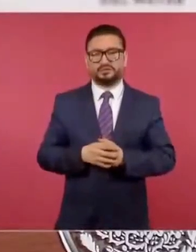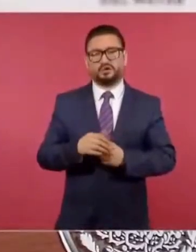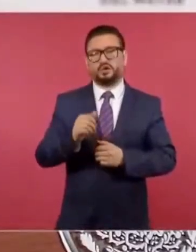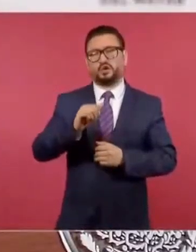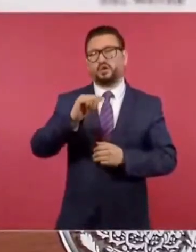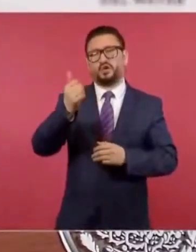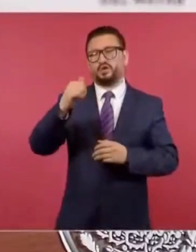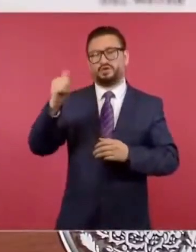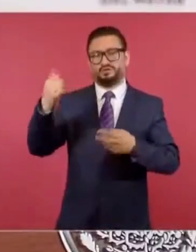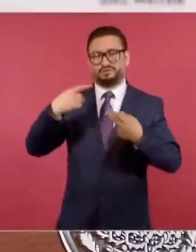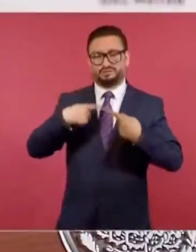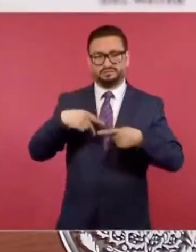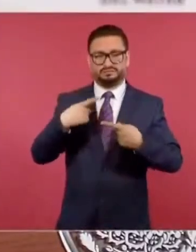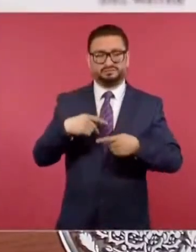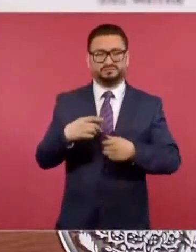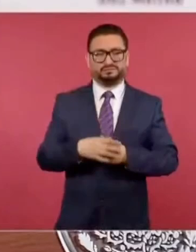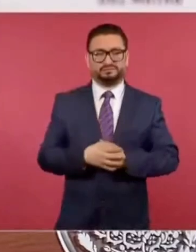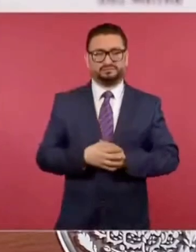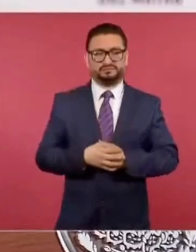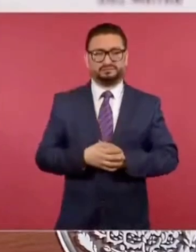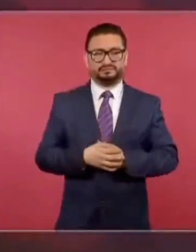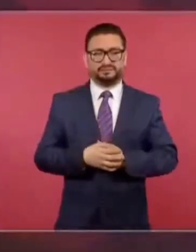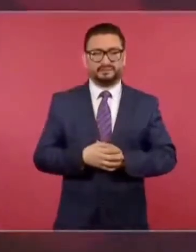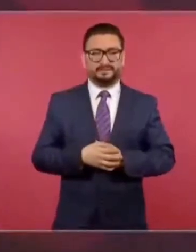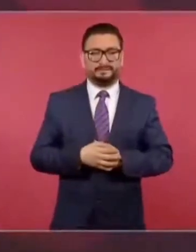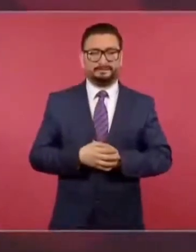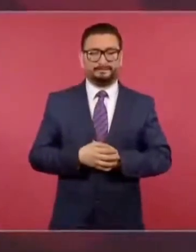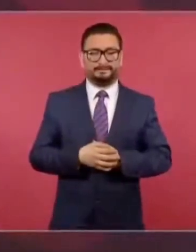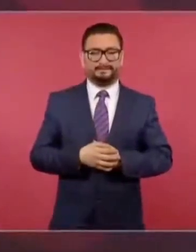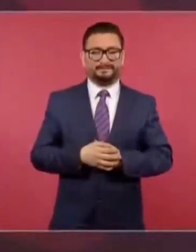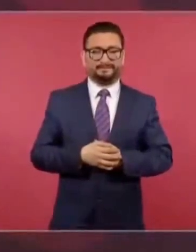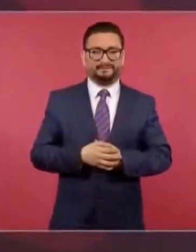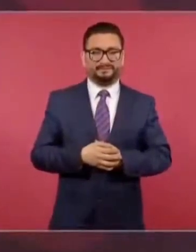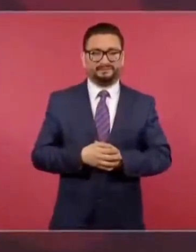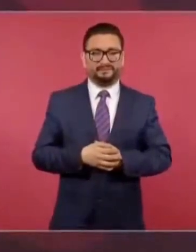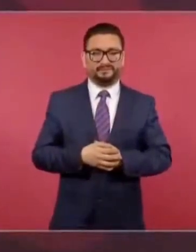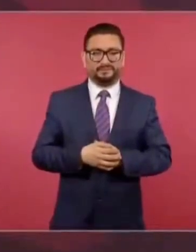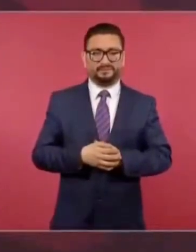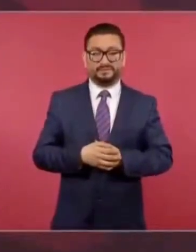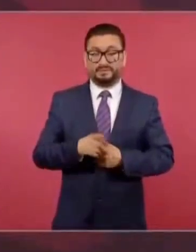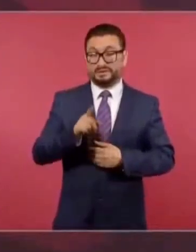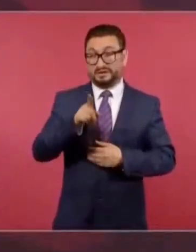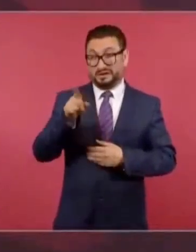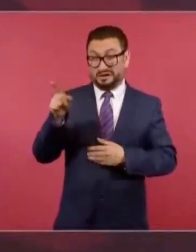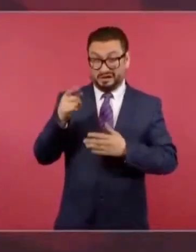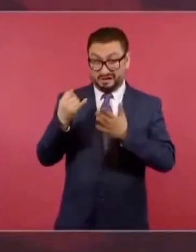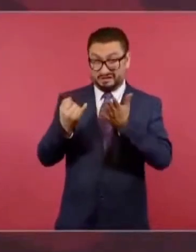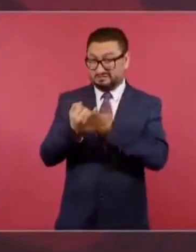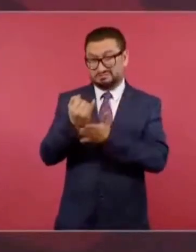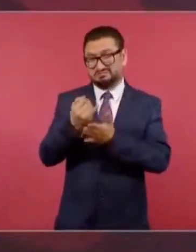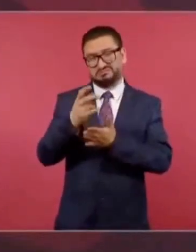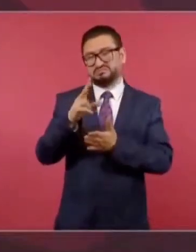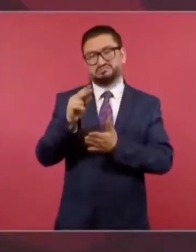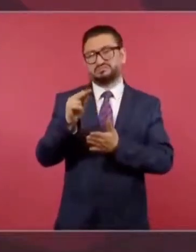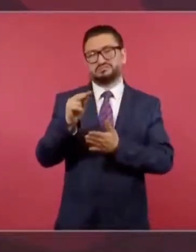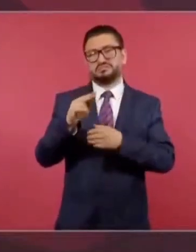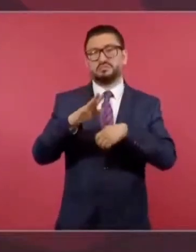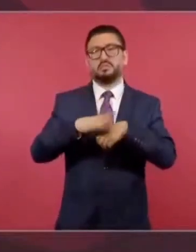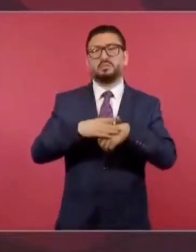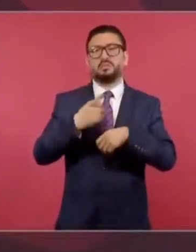otros más, pues no por decisión de ellos, sino porque ellos